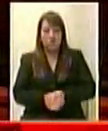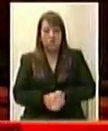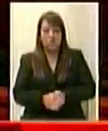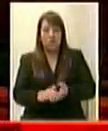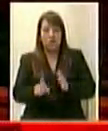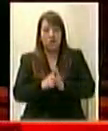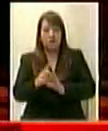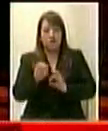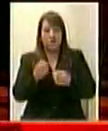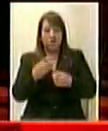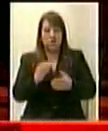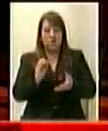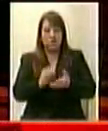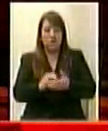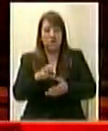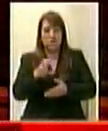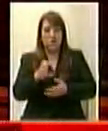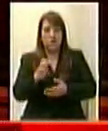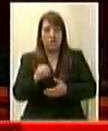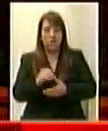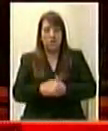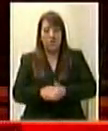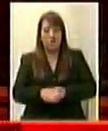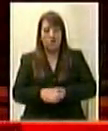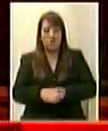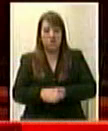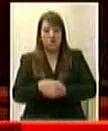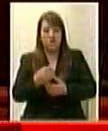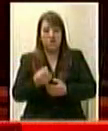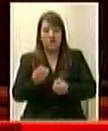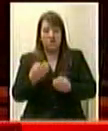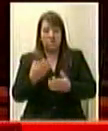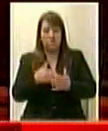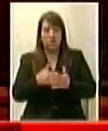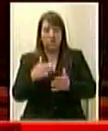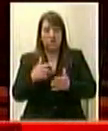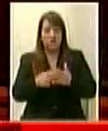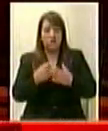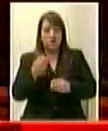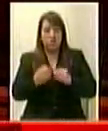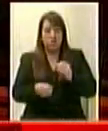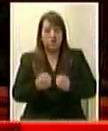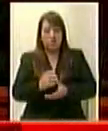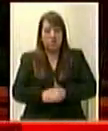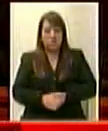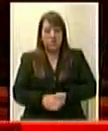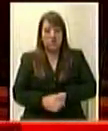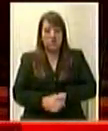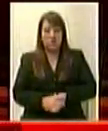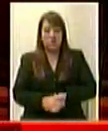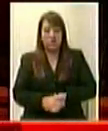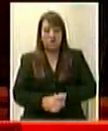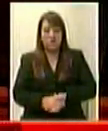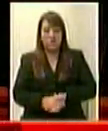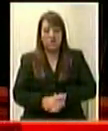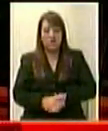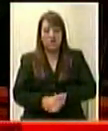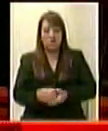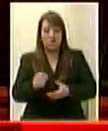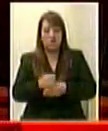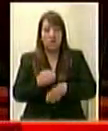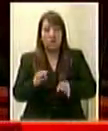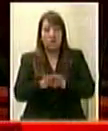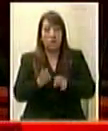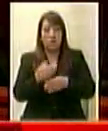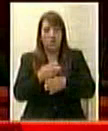ley de presupuesto estaba adscrito a la PCM. O sea, hay varios vacíos que se tiene que corregir. En igual condición, bueno,